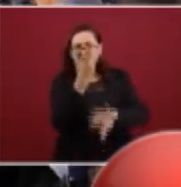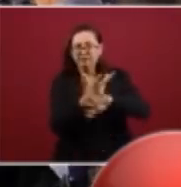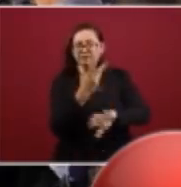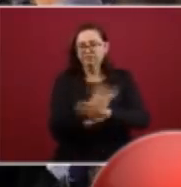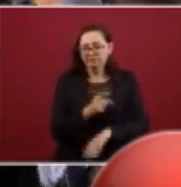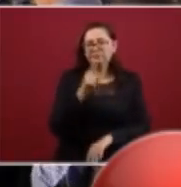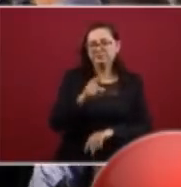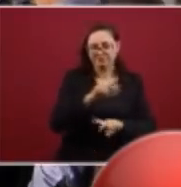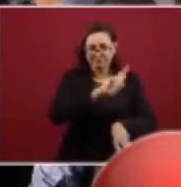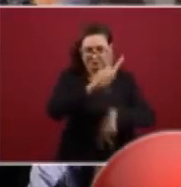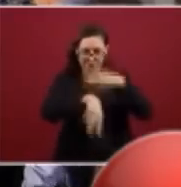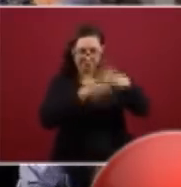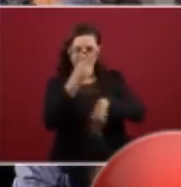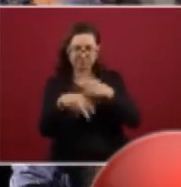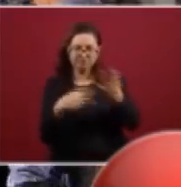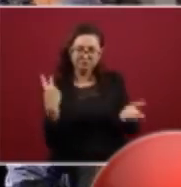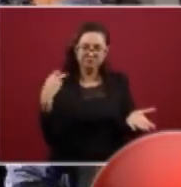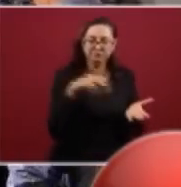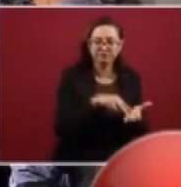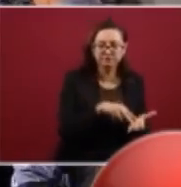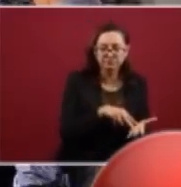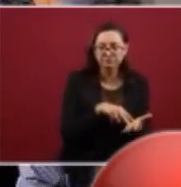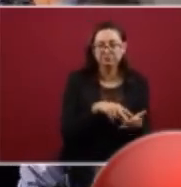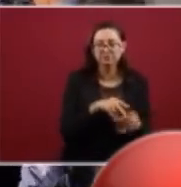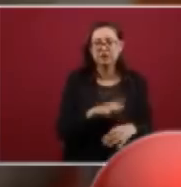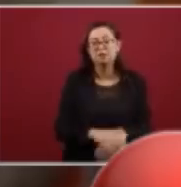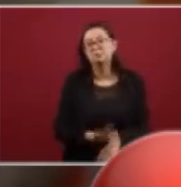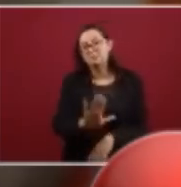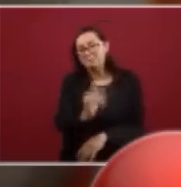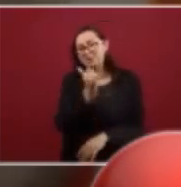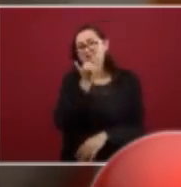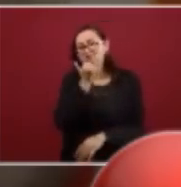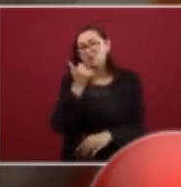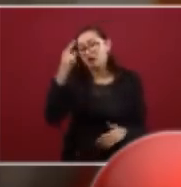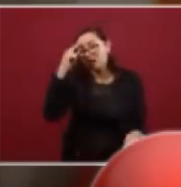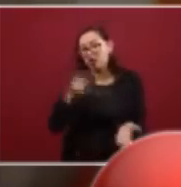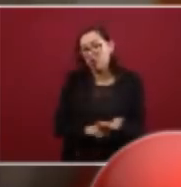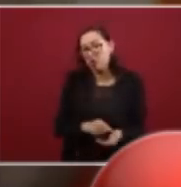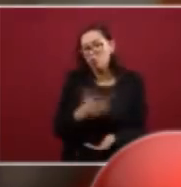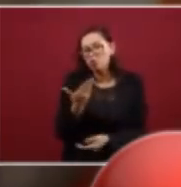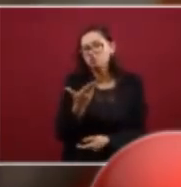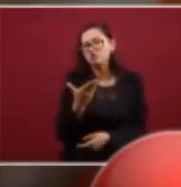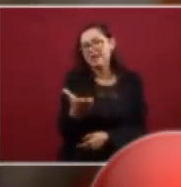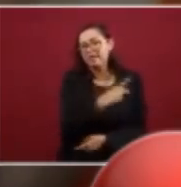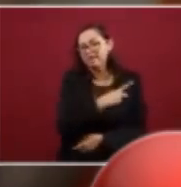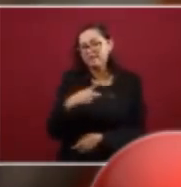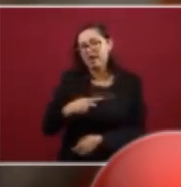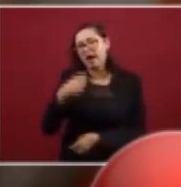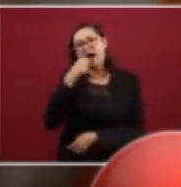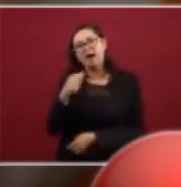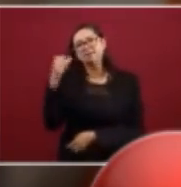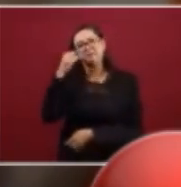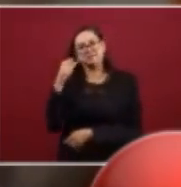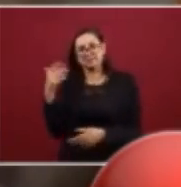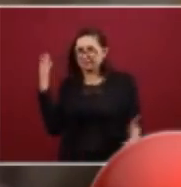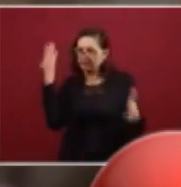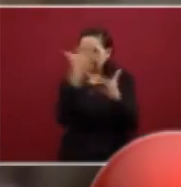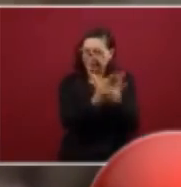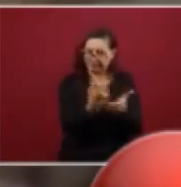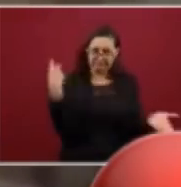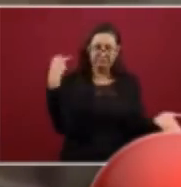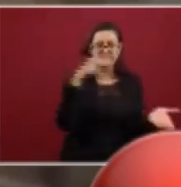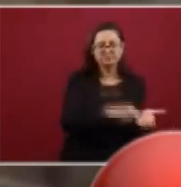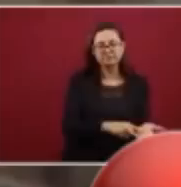Su presencia era necesaria desde ayer, se lo digo con mucho respeto. Hace unas semanas nuestro corresponsal le